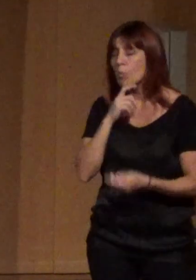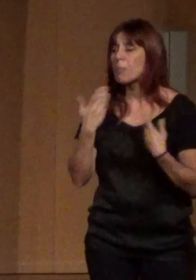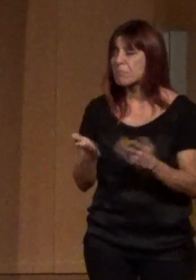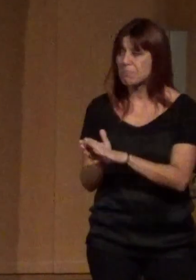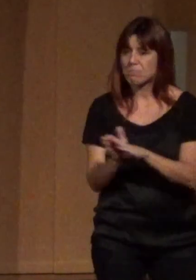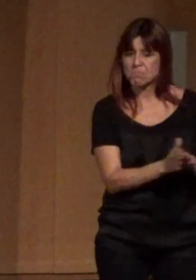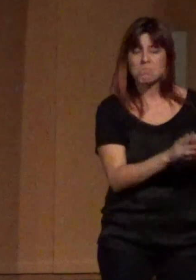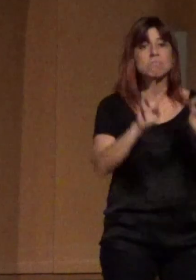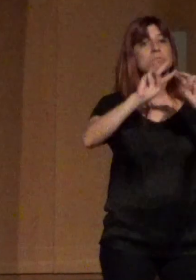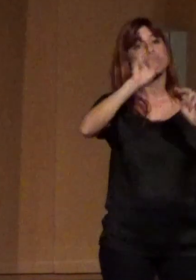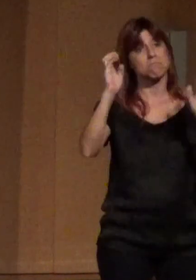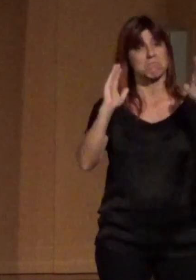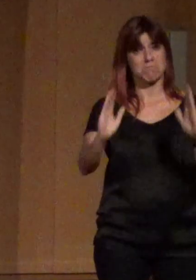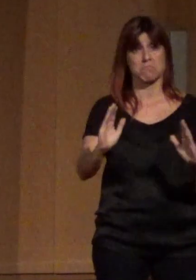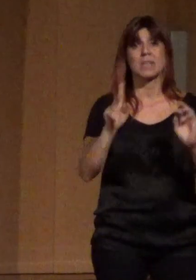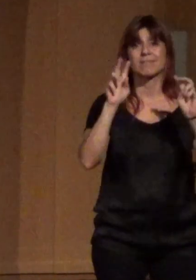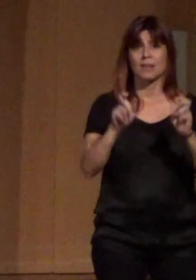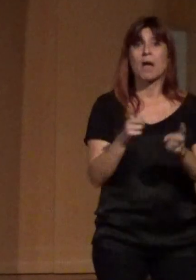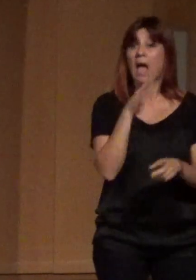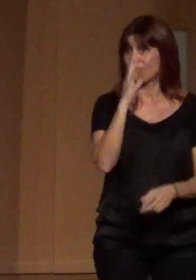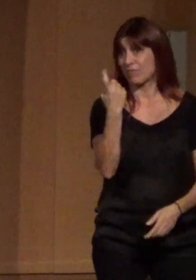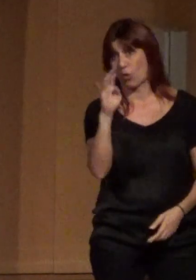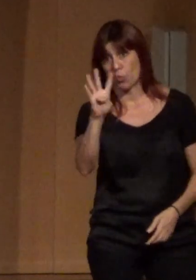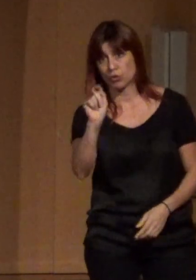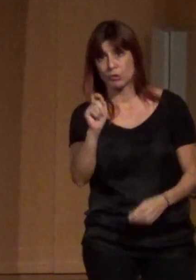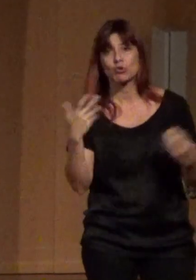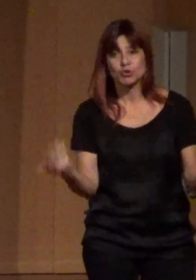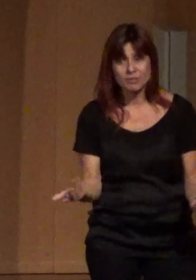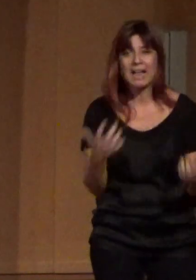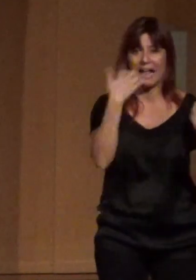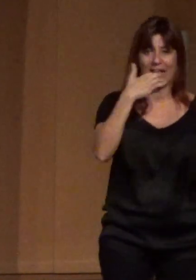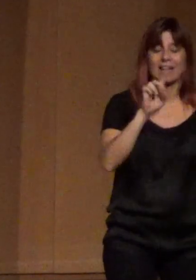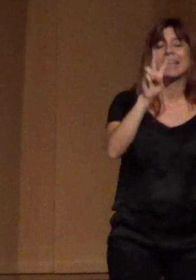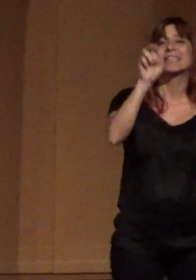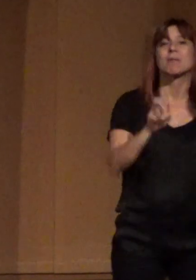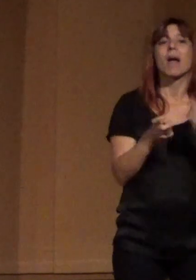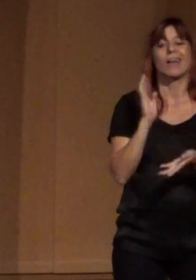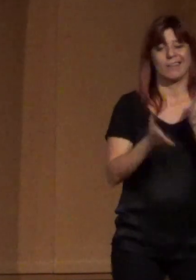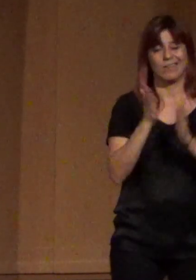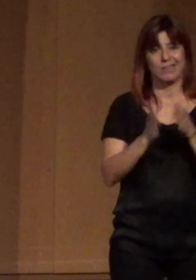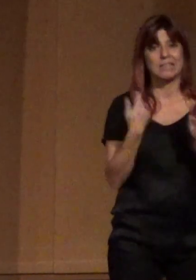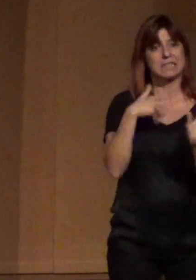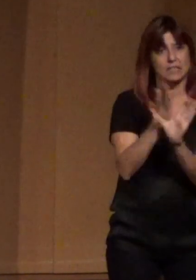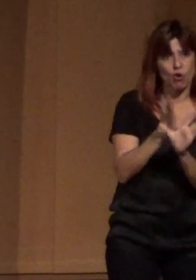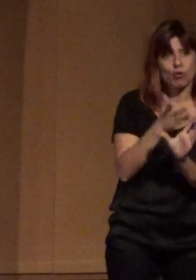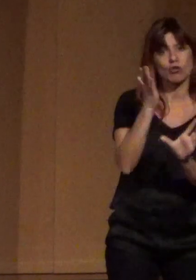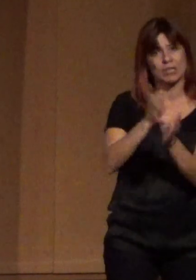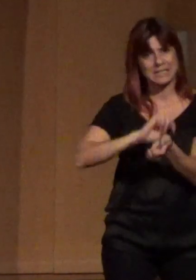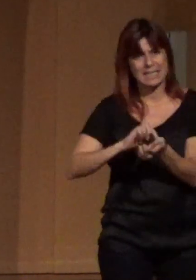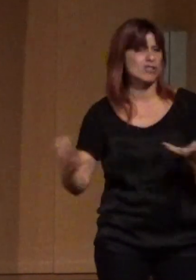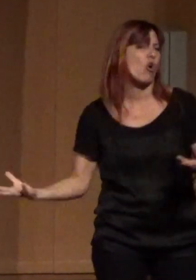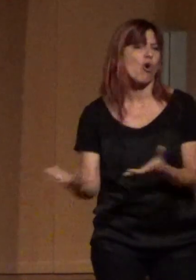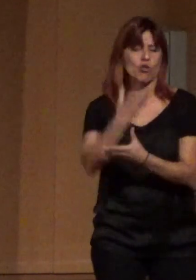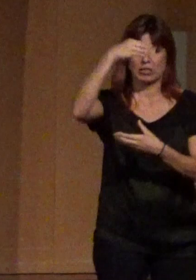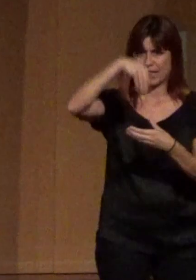el manejo terapéutico, en estos 4 minutos que me quedan. La escuela, la familia, el pediatra, neuropediatra, psiquiatra, psicopedagogo, todos estamos implicados, ¿no?